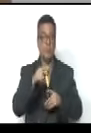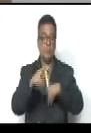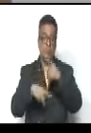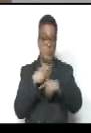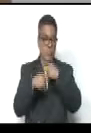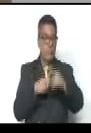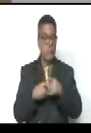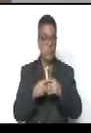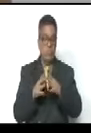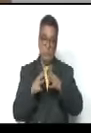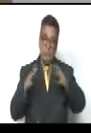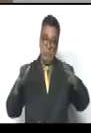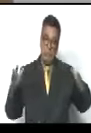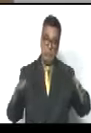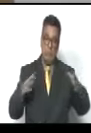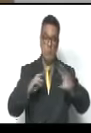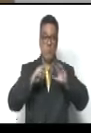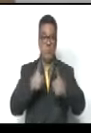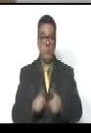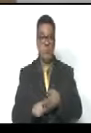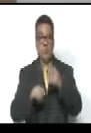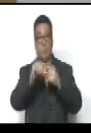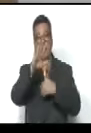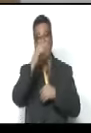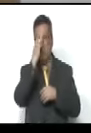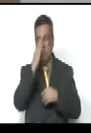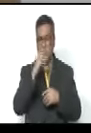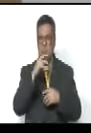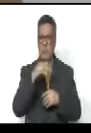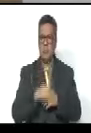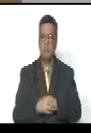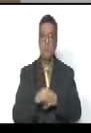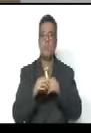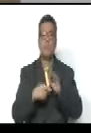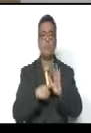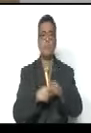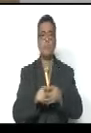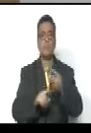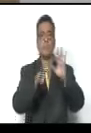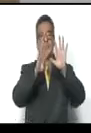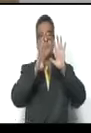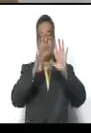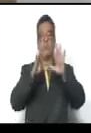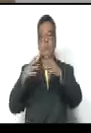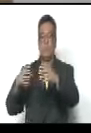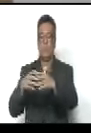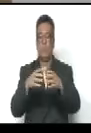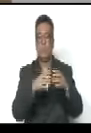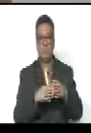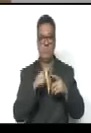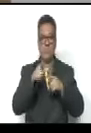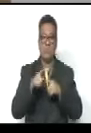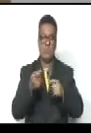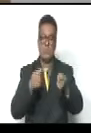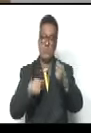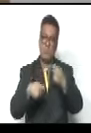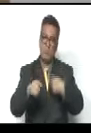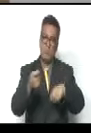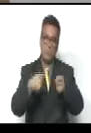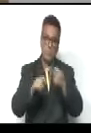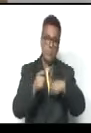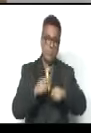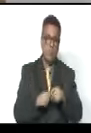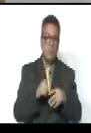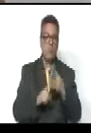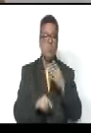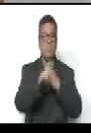proceso arduo que arrancó el 5 de febrero y que nos llevó a 9 rondas de negociación con